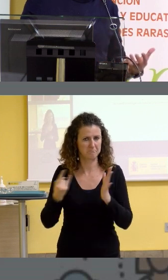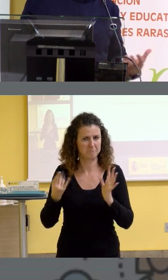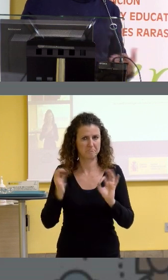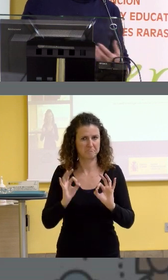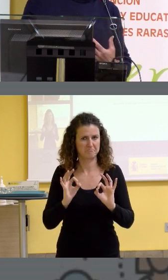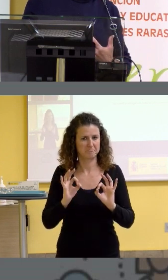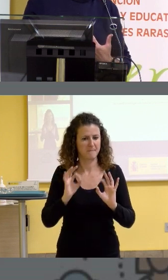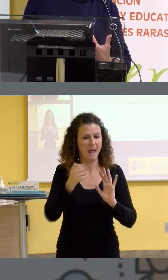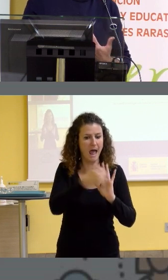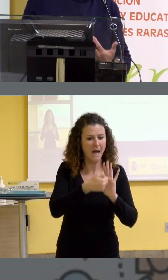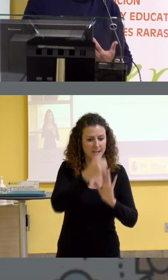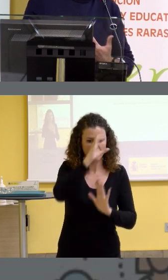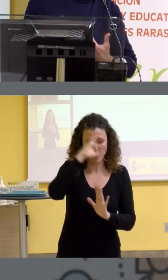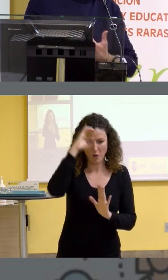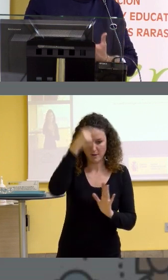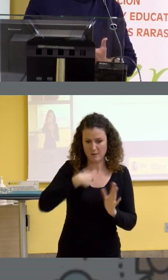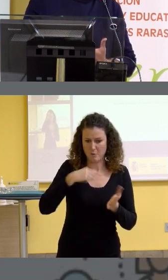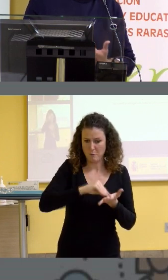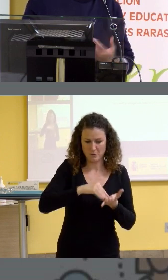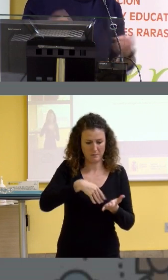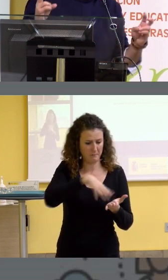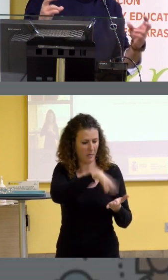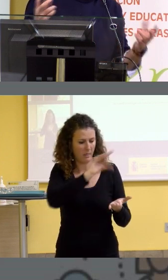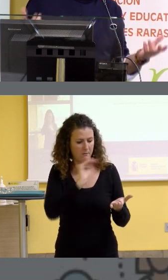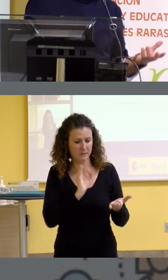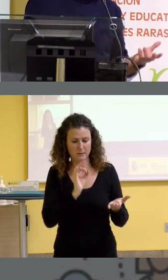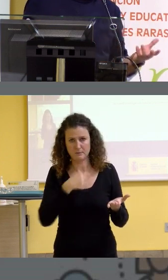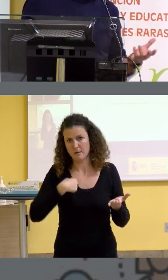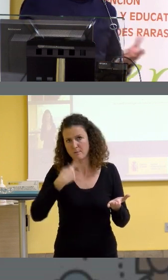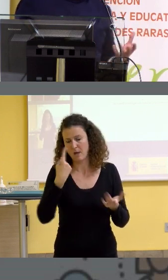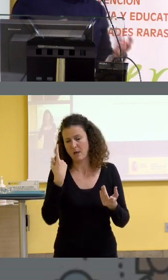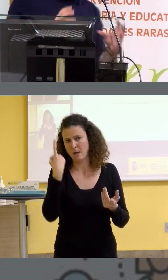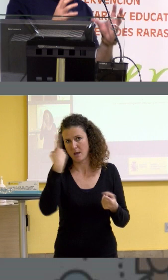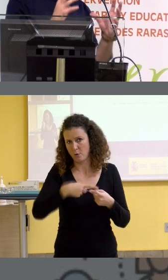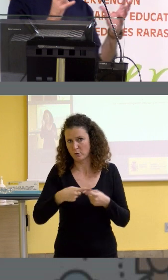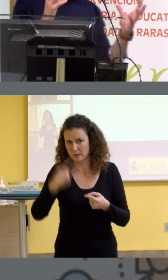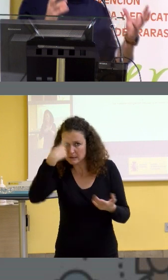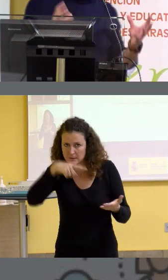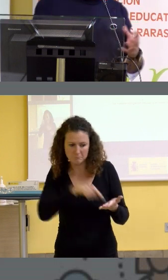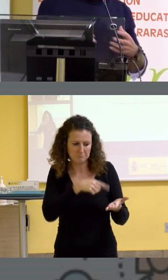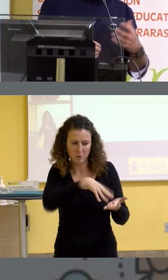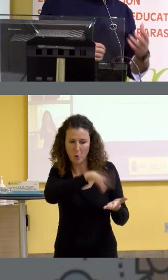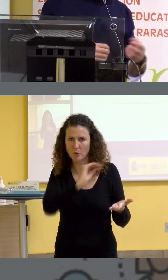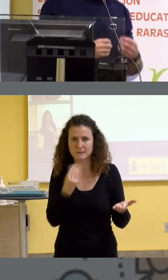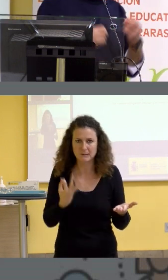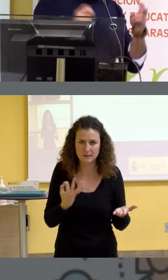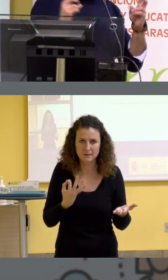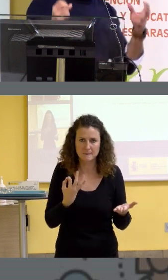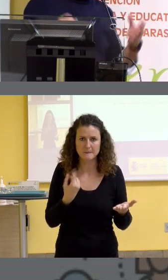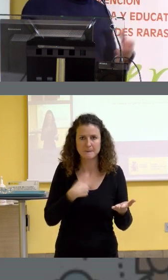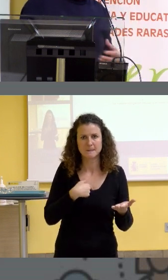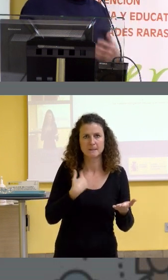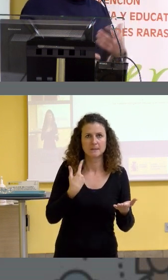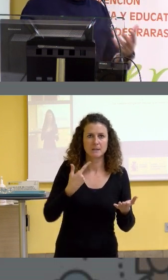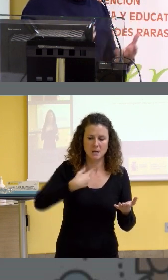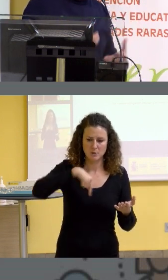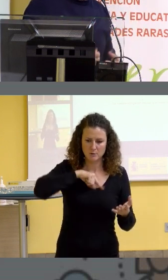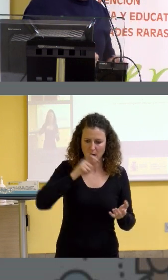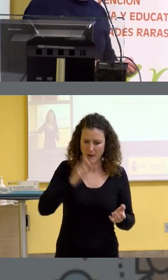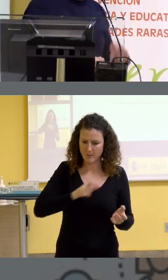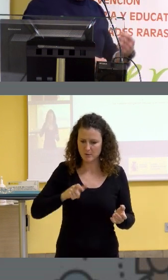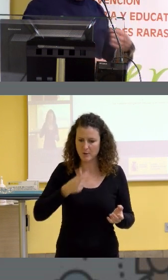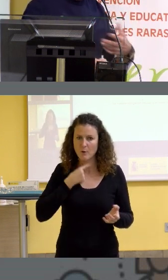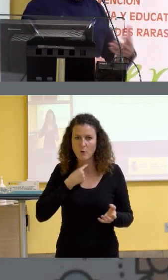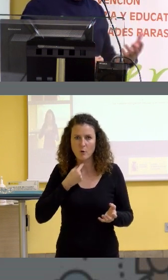artículos científicos a veces no los entiendo ni yo, los que hablan de cosas que yo en principio sé. Entonces, ahí hay un problema. Yo creo que las personas que nos gusta divulgar no